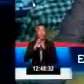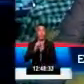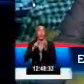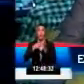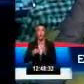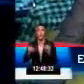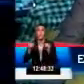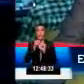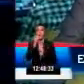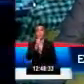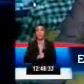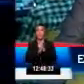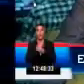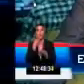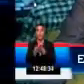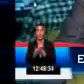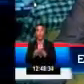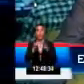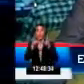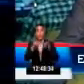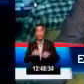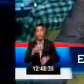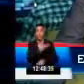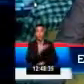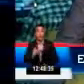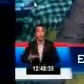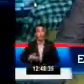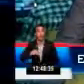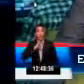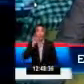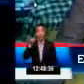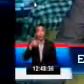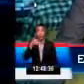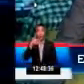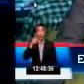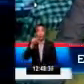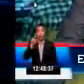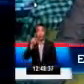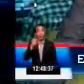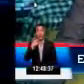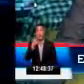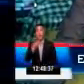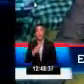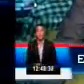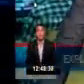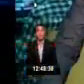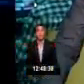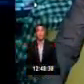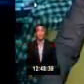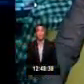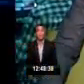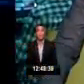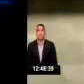secuestro. La secretaria jurídica de la presidencia, Joana Pesantes, explicó su alcance.